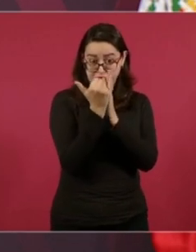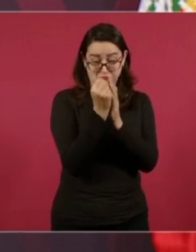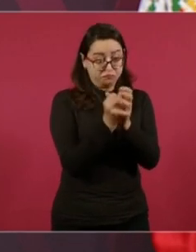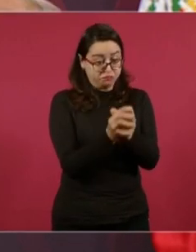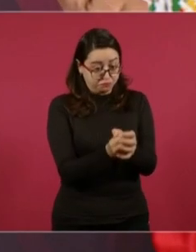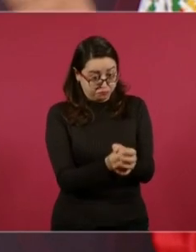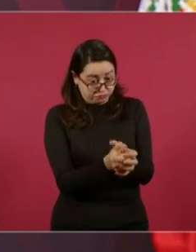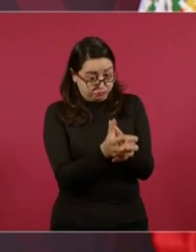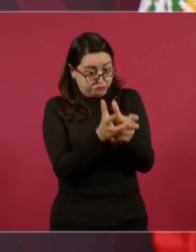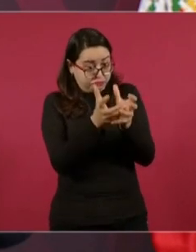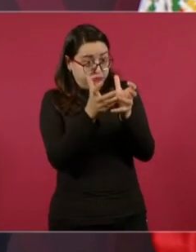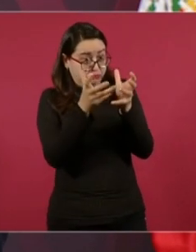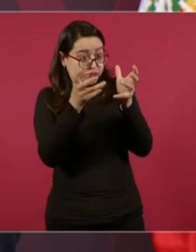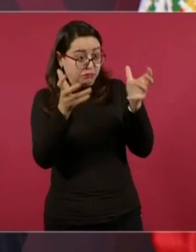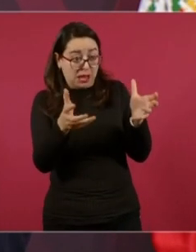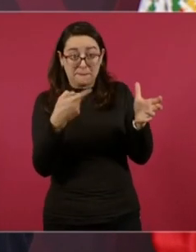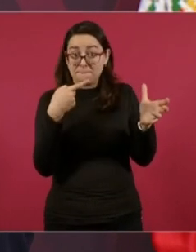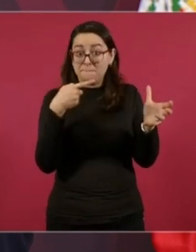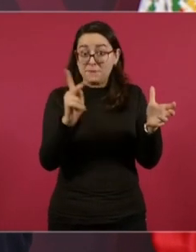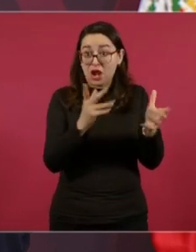Es que nos vaya bien a todos.